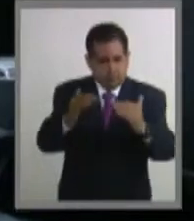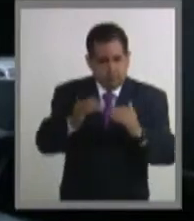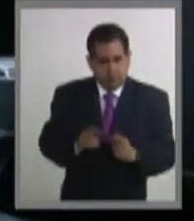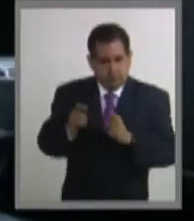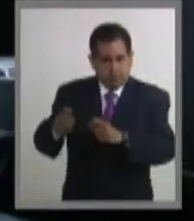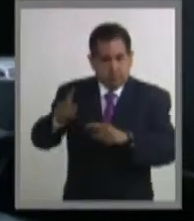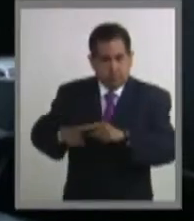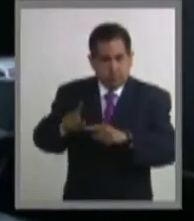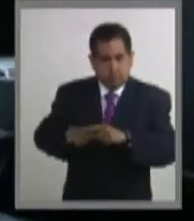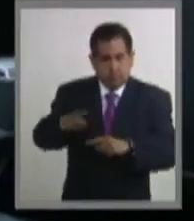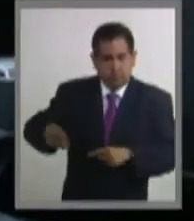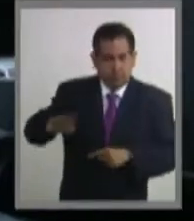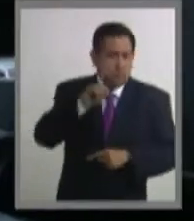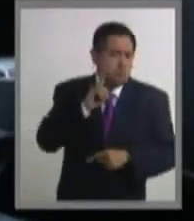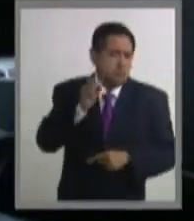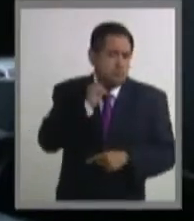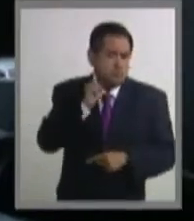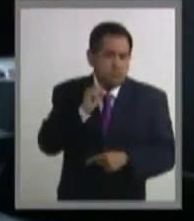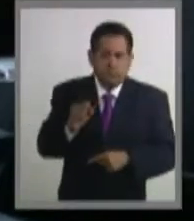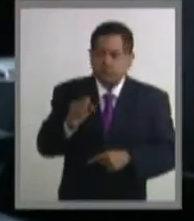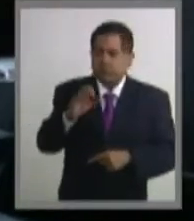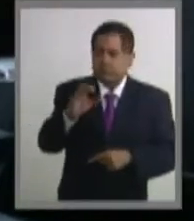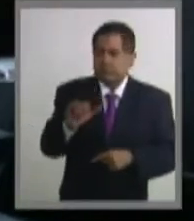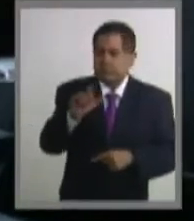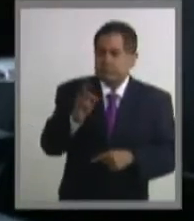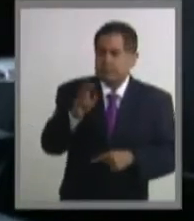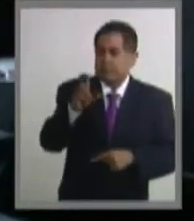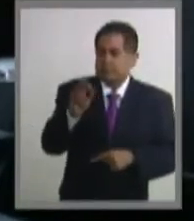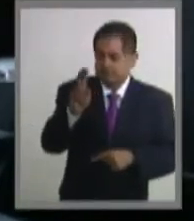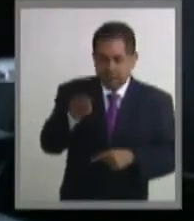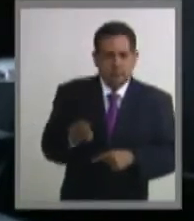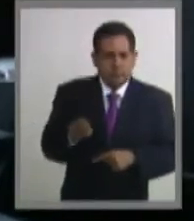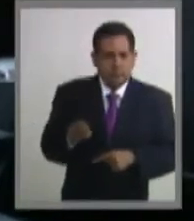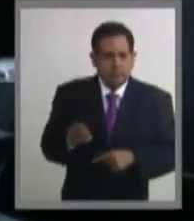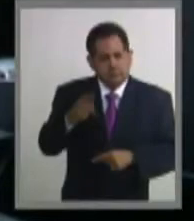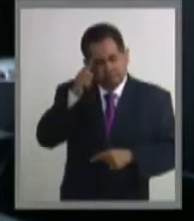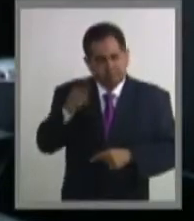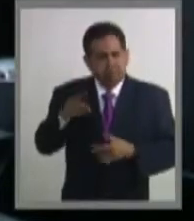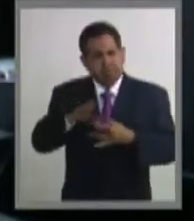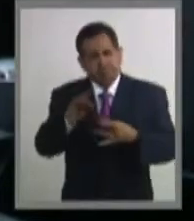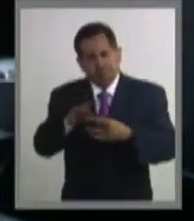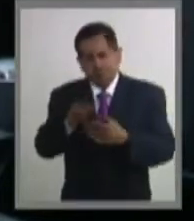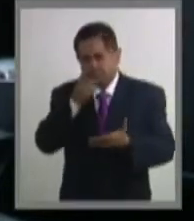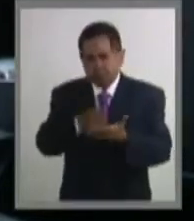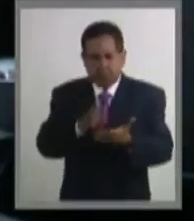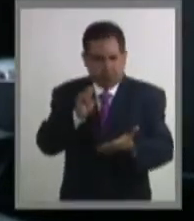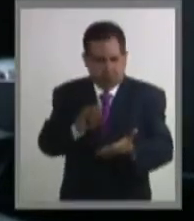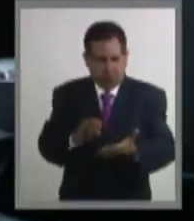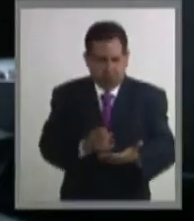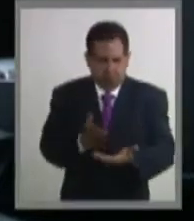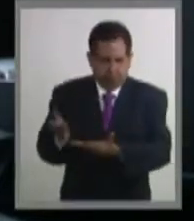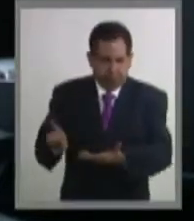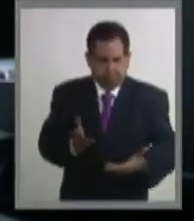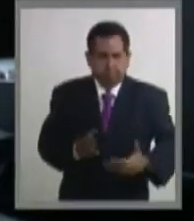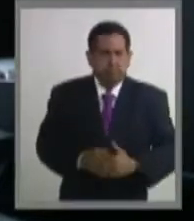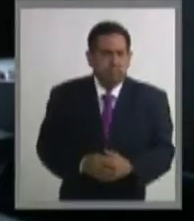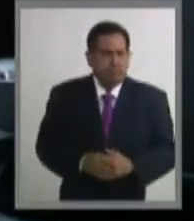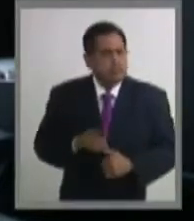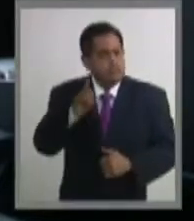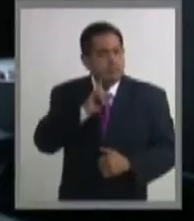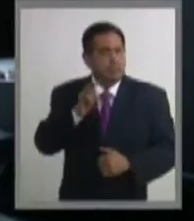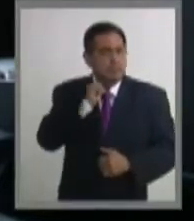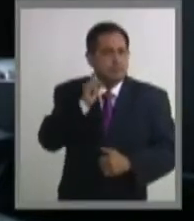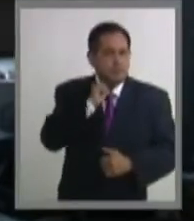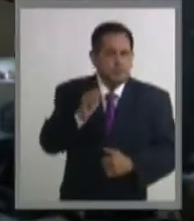uso de la palabra a la senadora Luisa María Calderón Hinojosa para hablar a favor del dictamen. En uso de la voz,